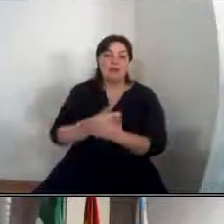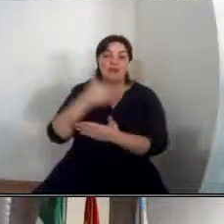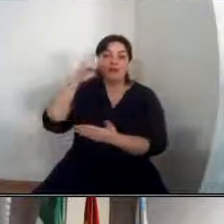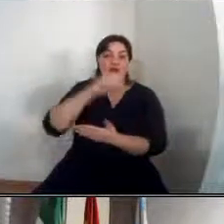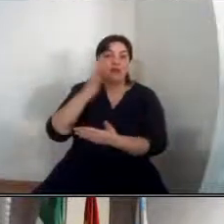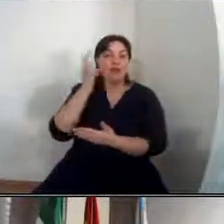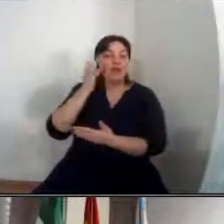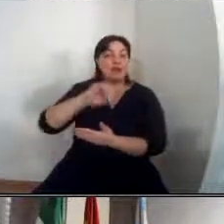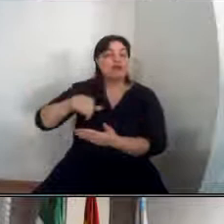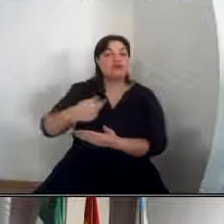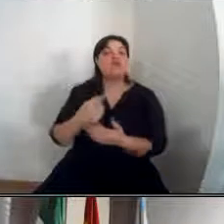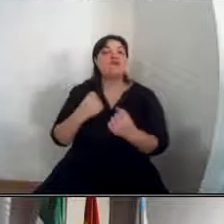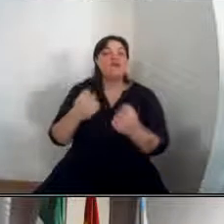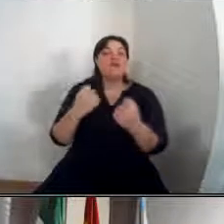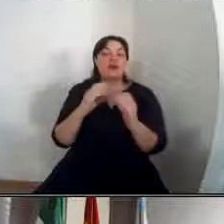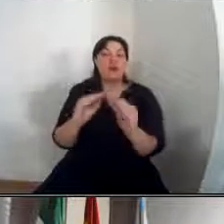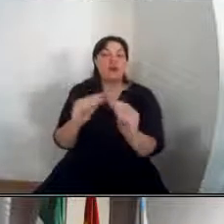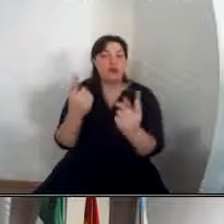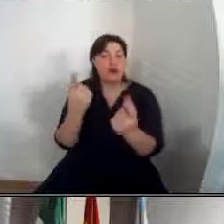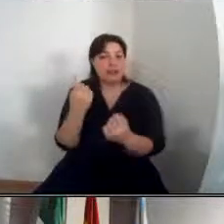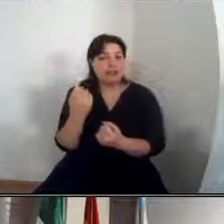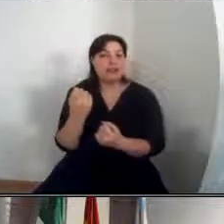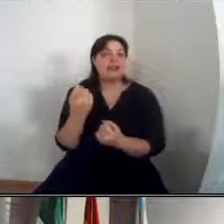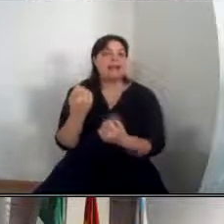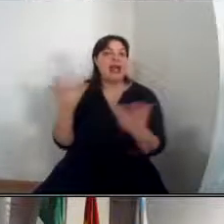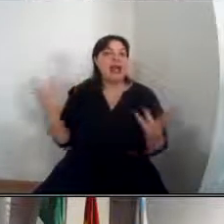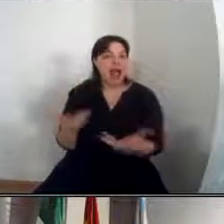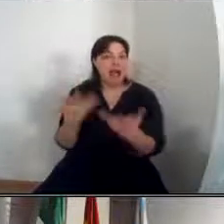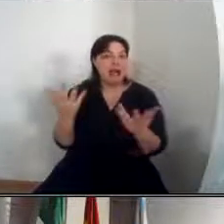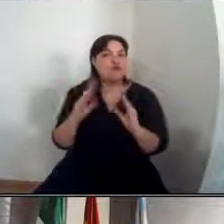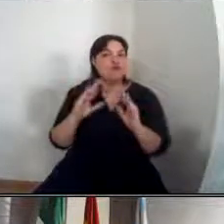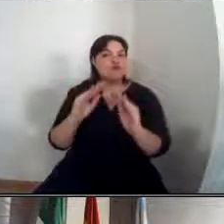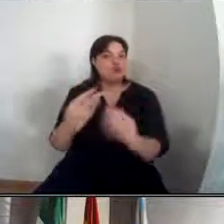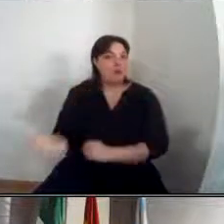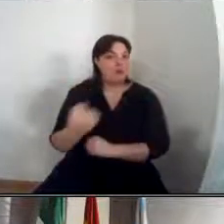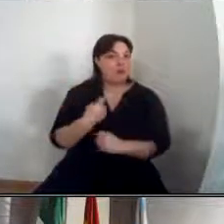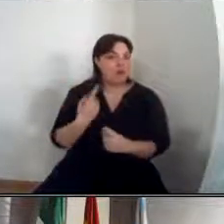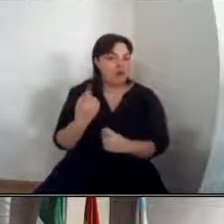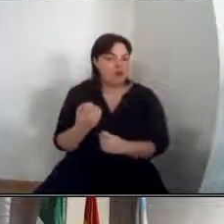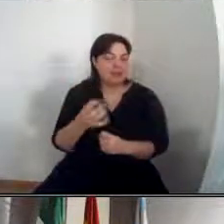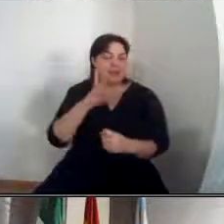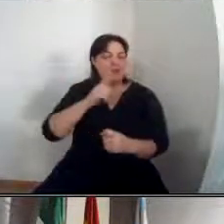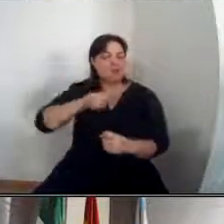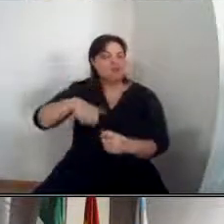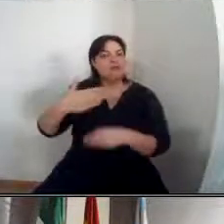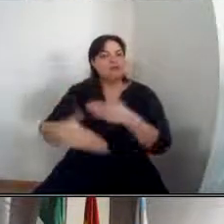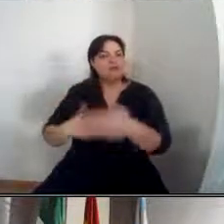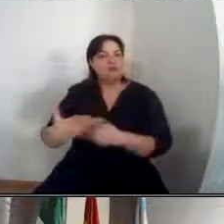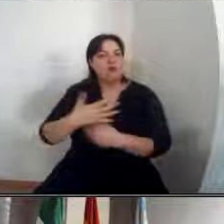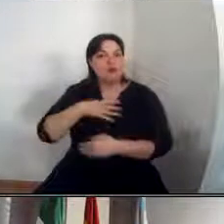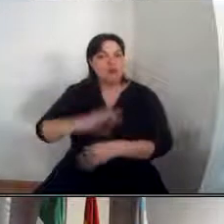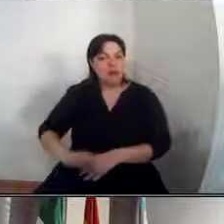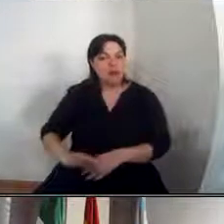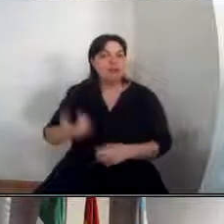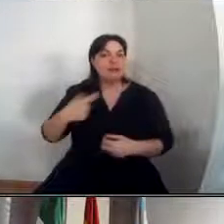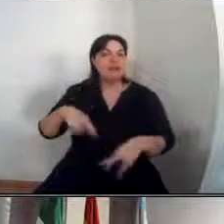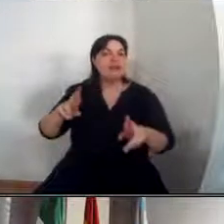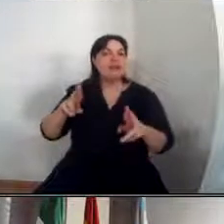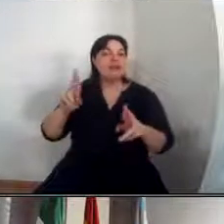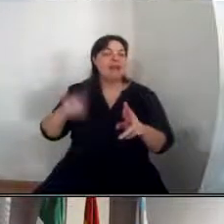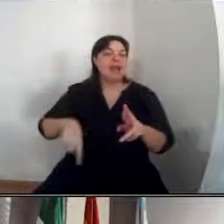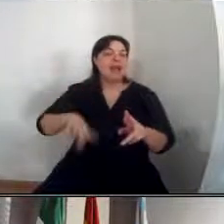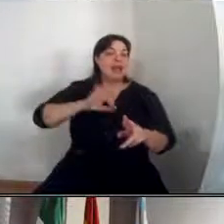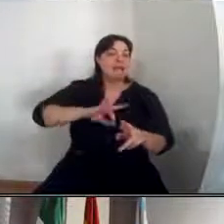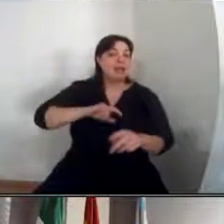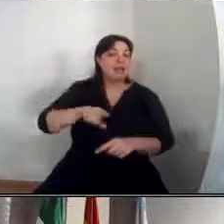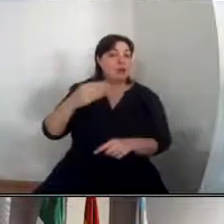Necesitamos vuestra fuerza y ánimo para seguir este rumbo y con ese espíritu, vamos a